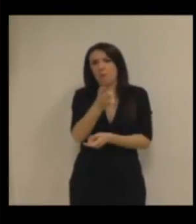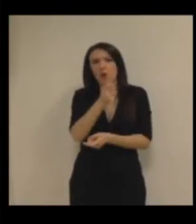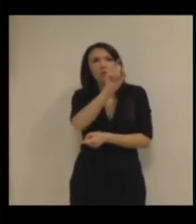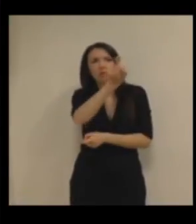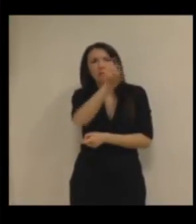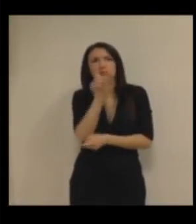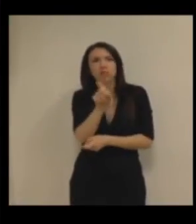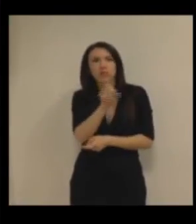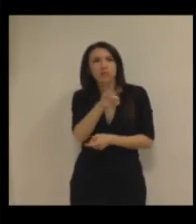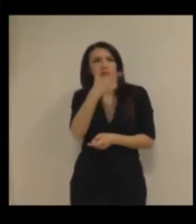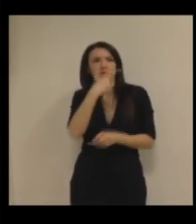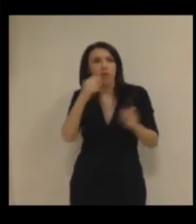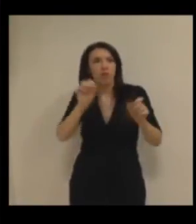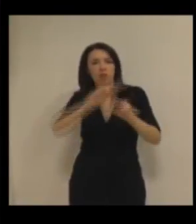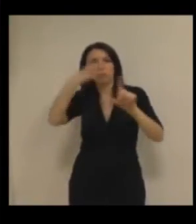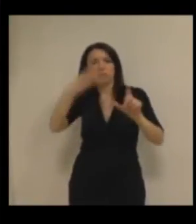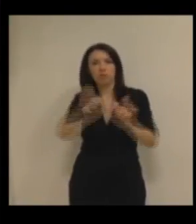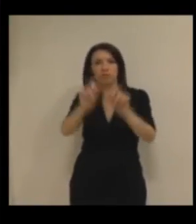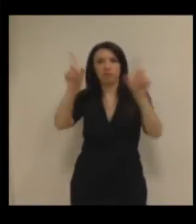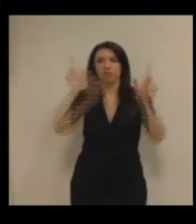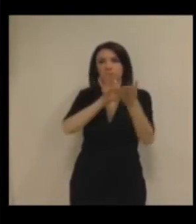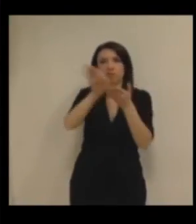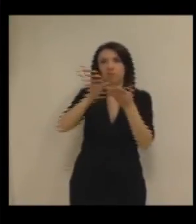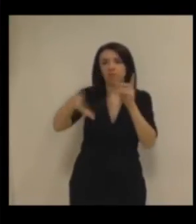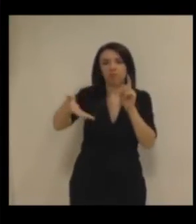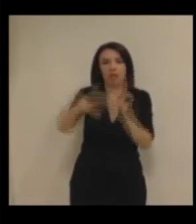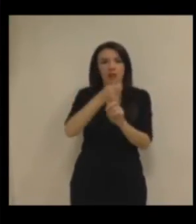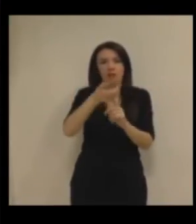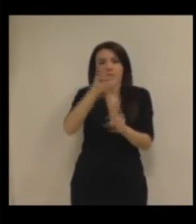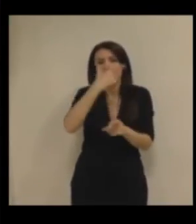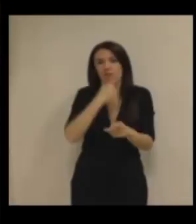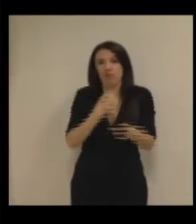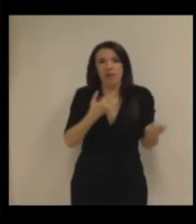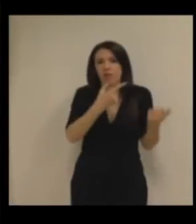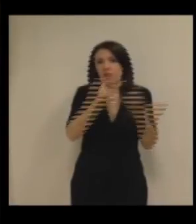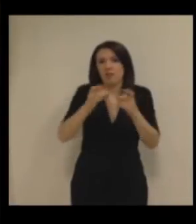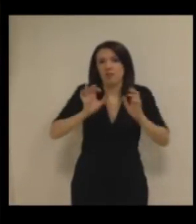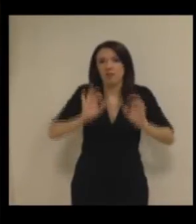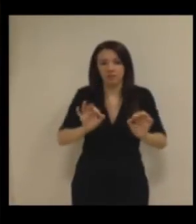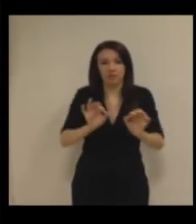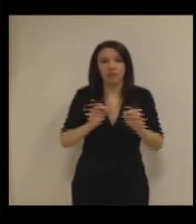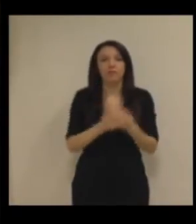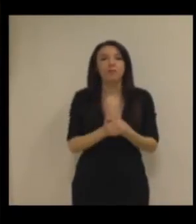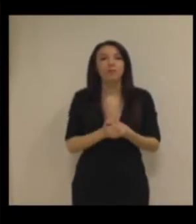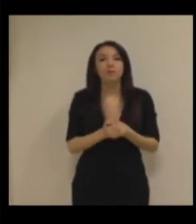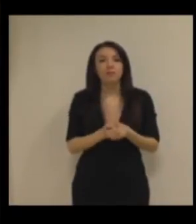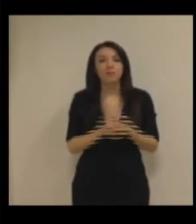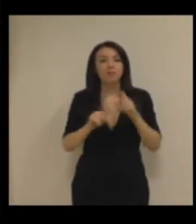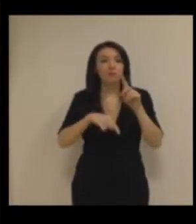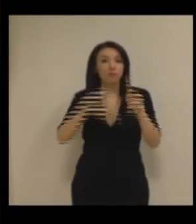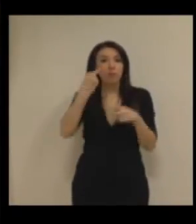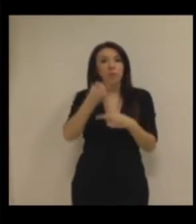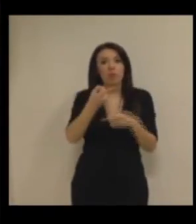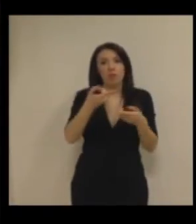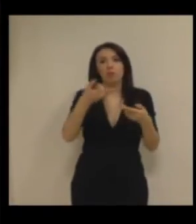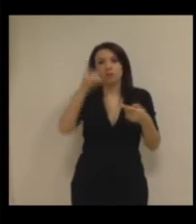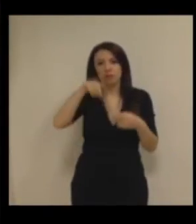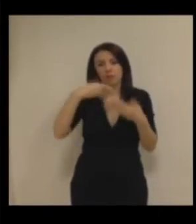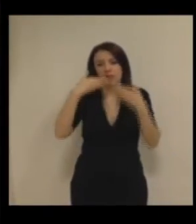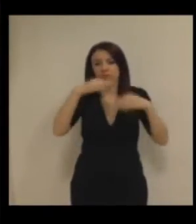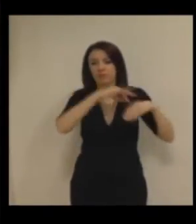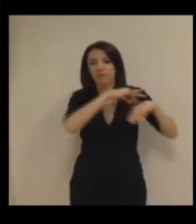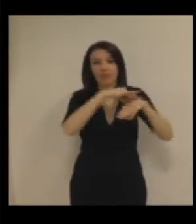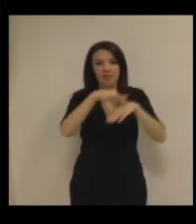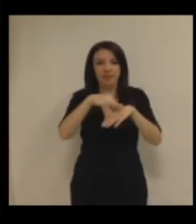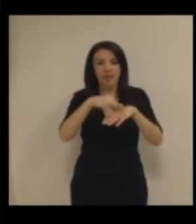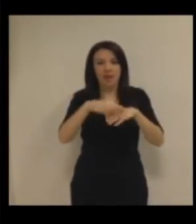Gustavo, llegues al servicio que necesitas, ¿no? Y luego ya, pues que te guíen para poder